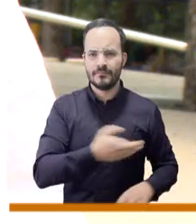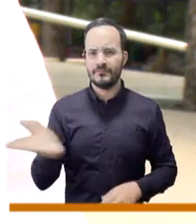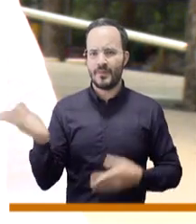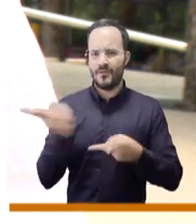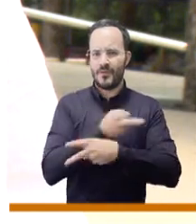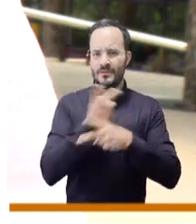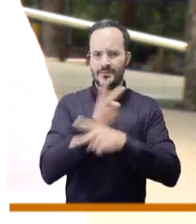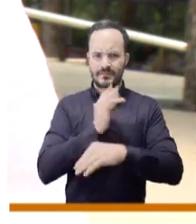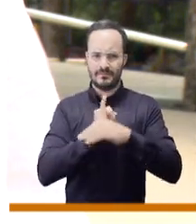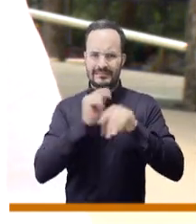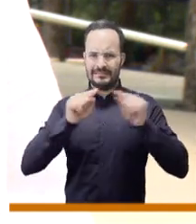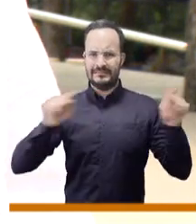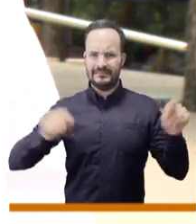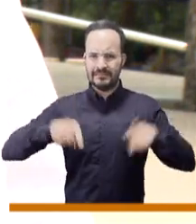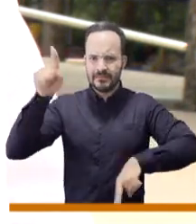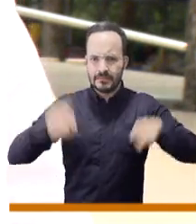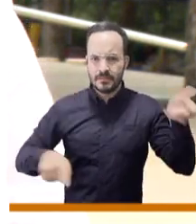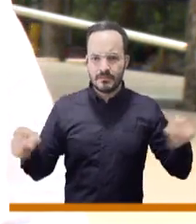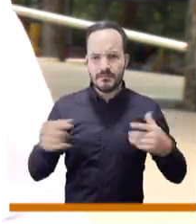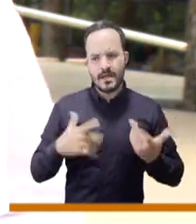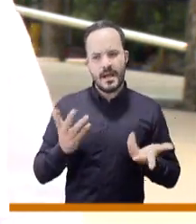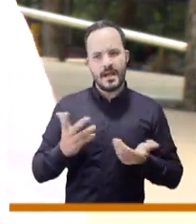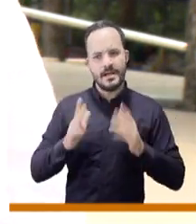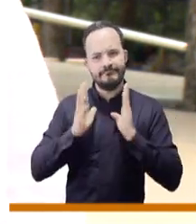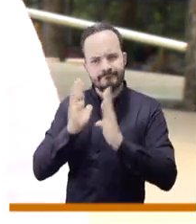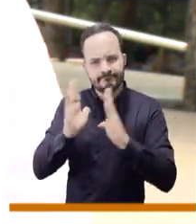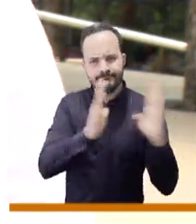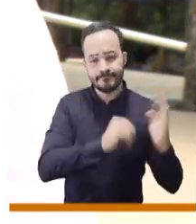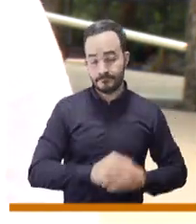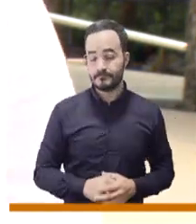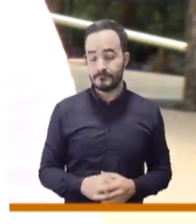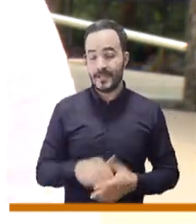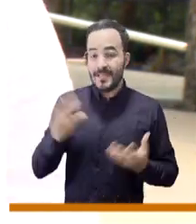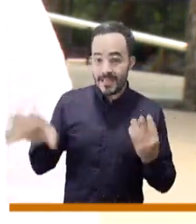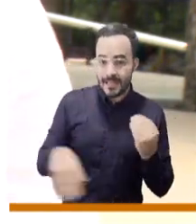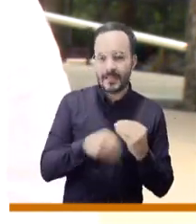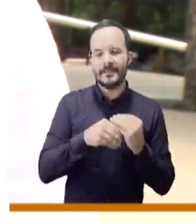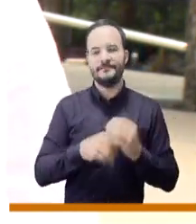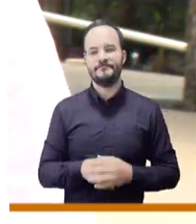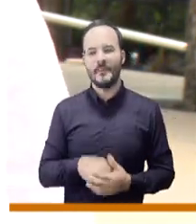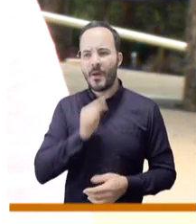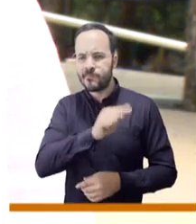de atención a las violencias en las instituciones educativas.